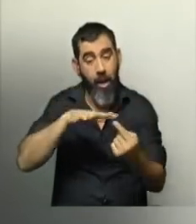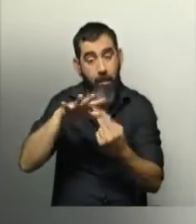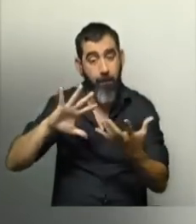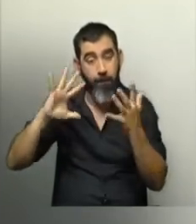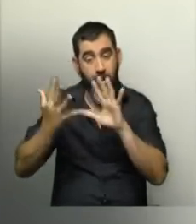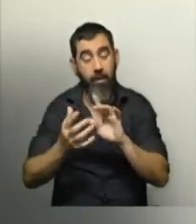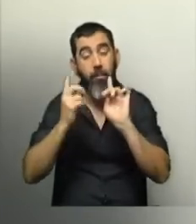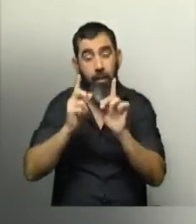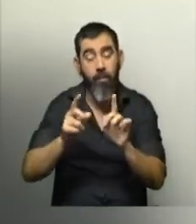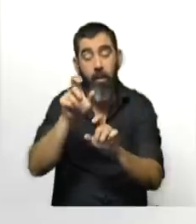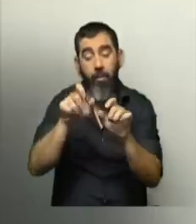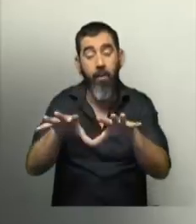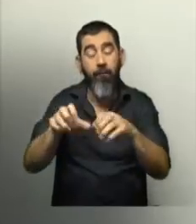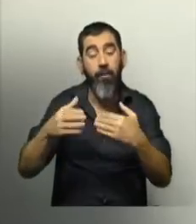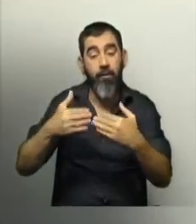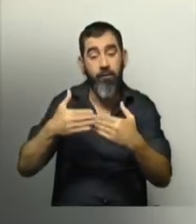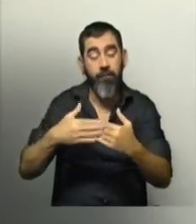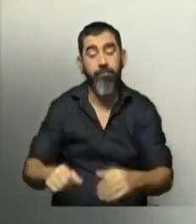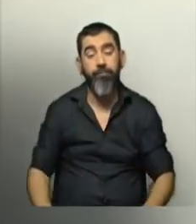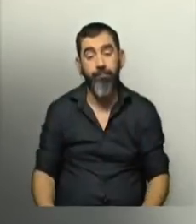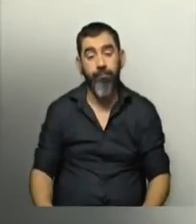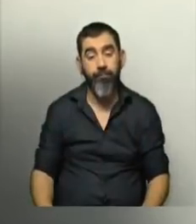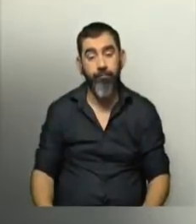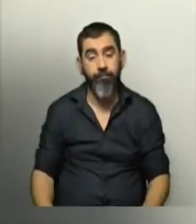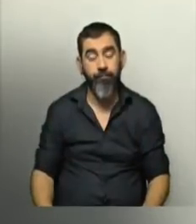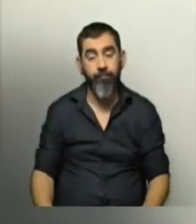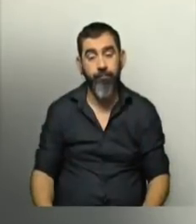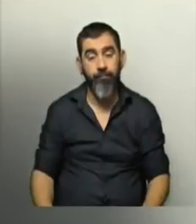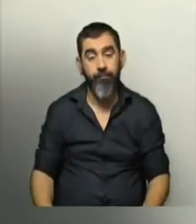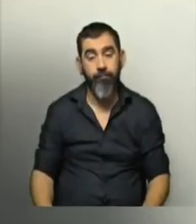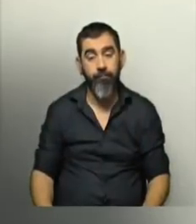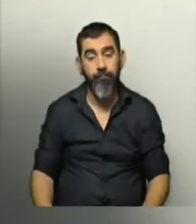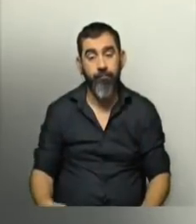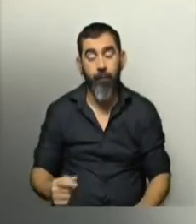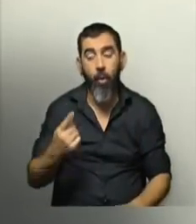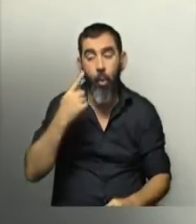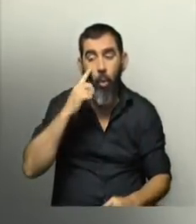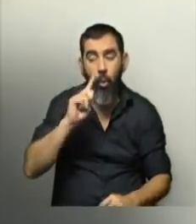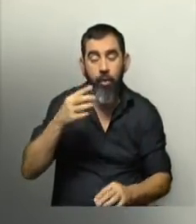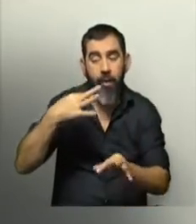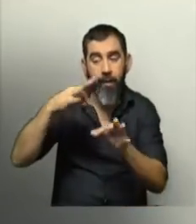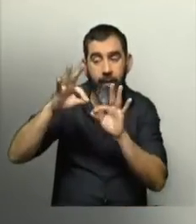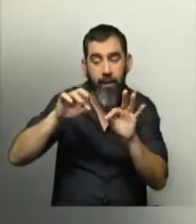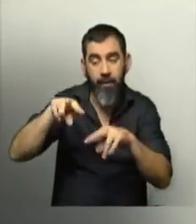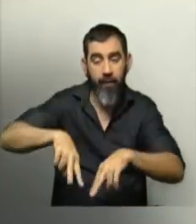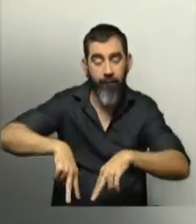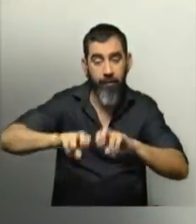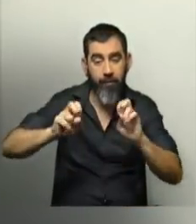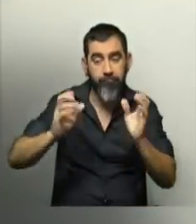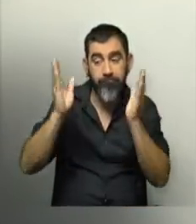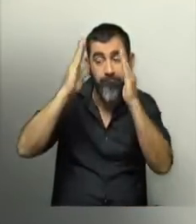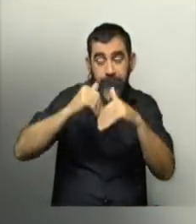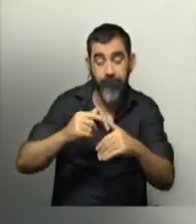también a los habitantes del lugar. La imposibilidad de acceder, por lo menos al detalle, a ese estudio de factibilidad no nos